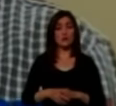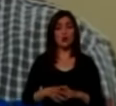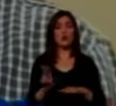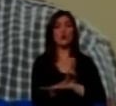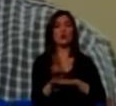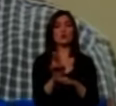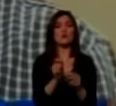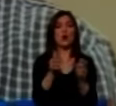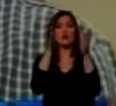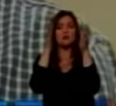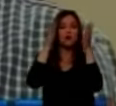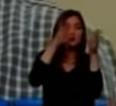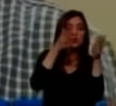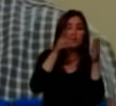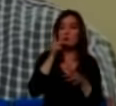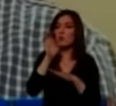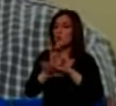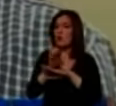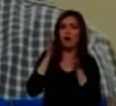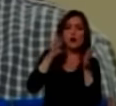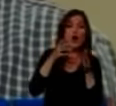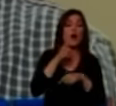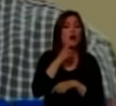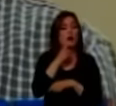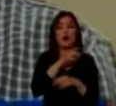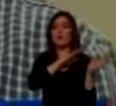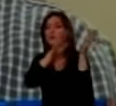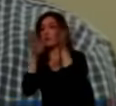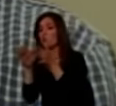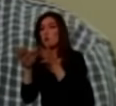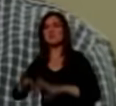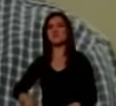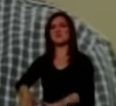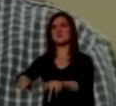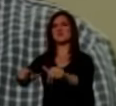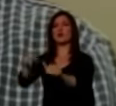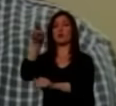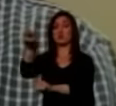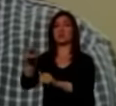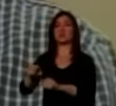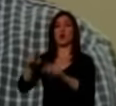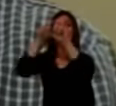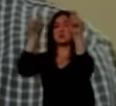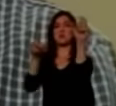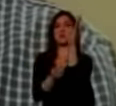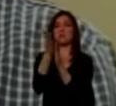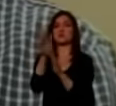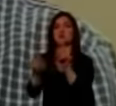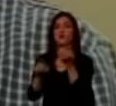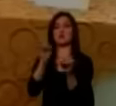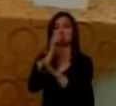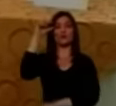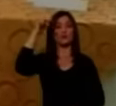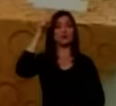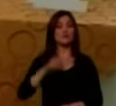o desviar la atención del pueblo sobre los gravísimos actos de corrupción que se han descubierto en algunas entidades del